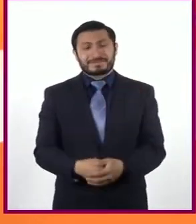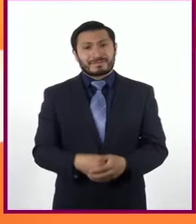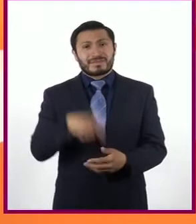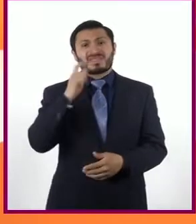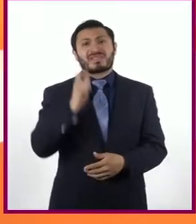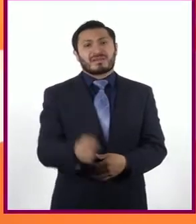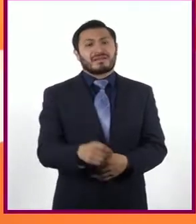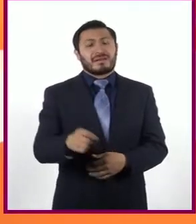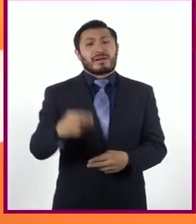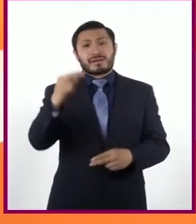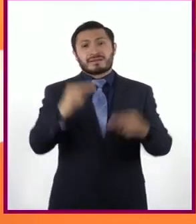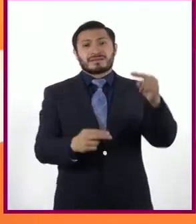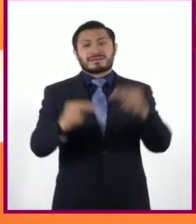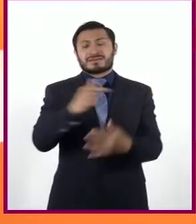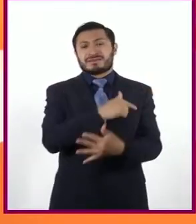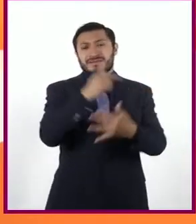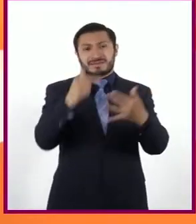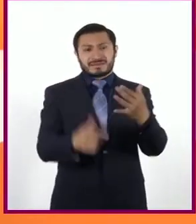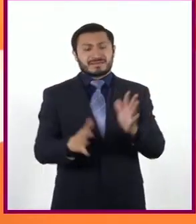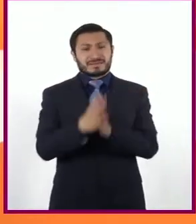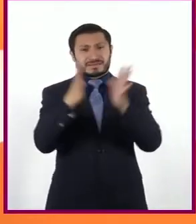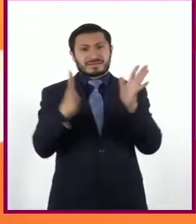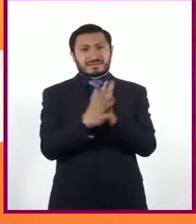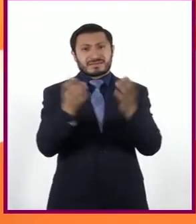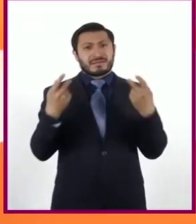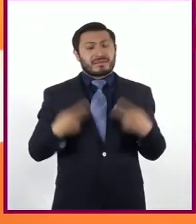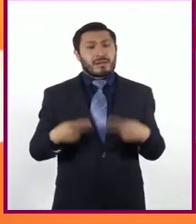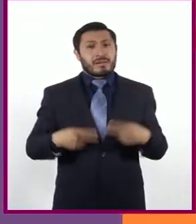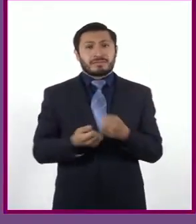denominado Dimensiones de la participación ciudadana.